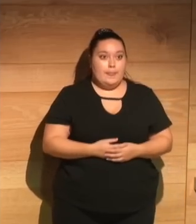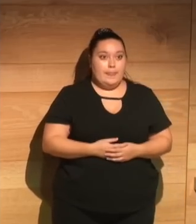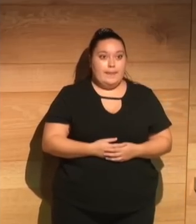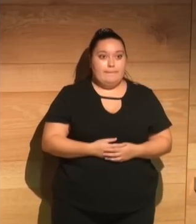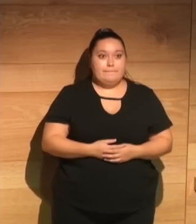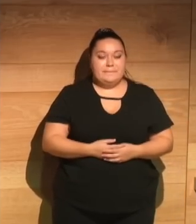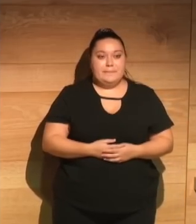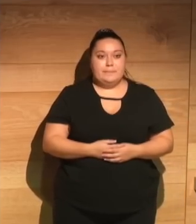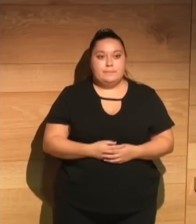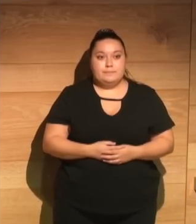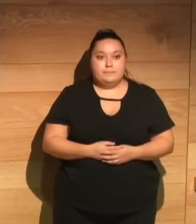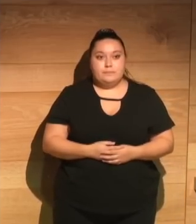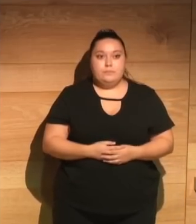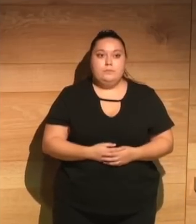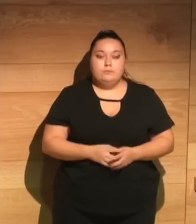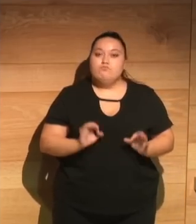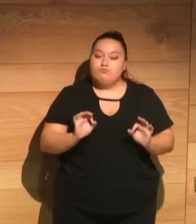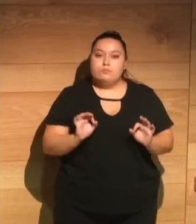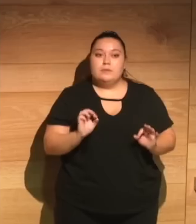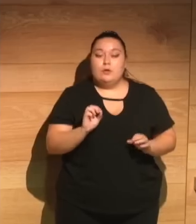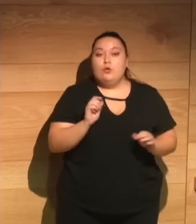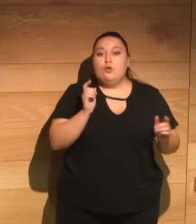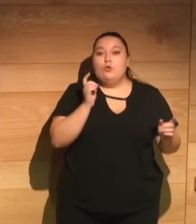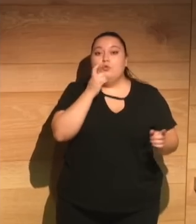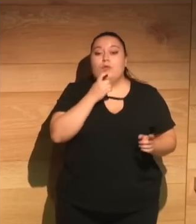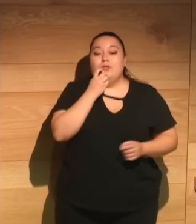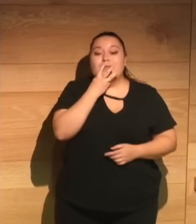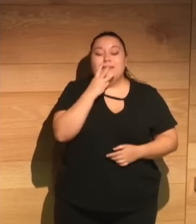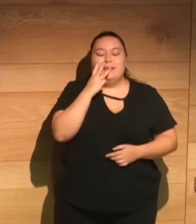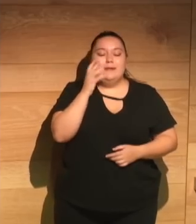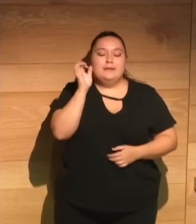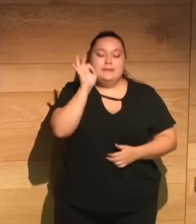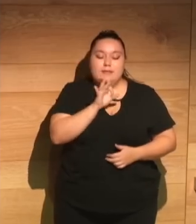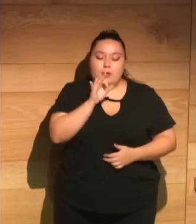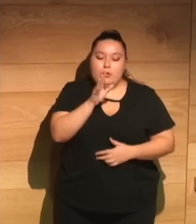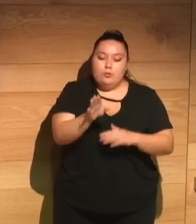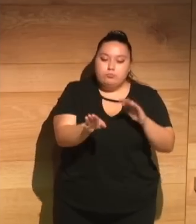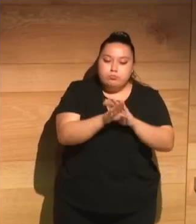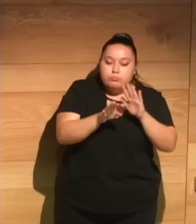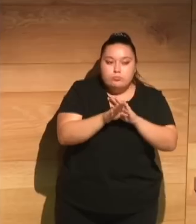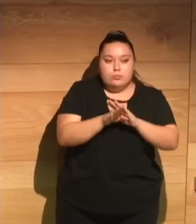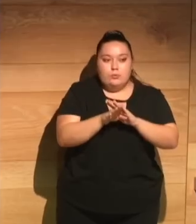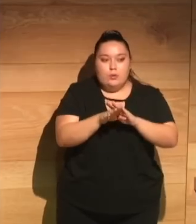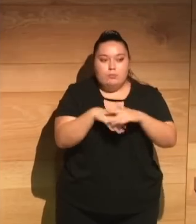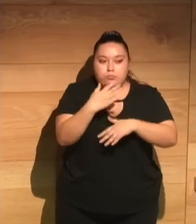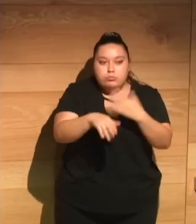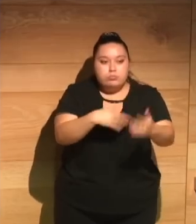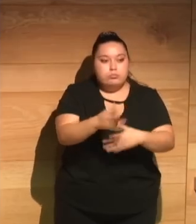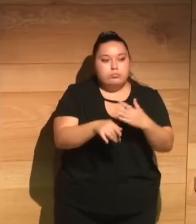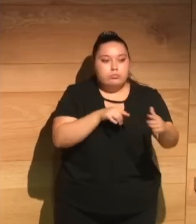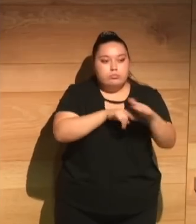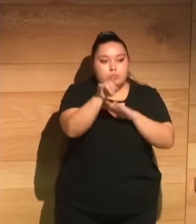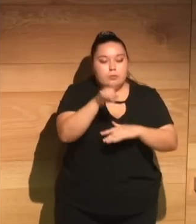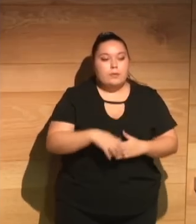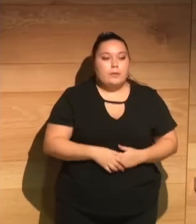diapositivas, pero que fue un invento que durante 3 siglos se siguió desarrollando, y de hecho incluso una vez inventado el cine, seguía viendo espectáculos de